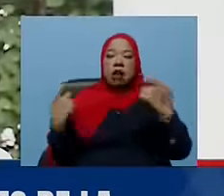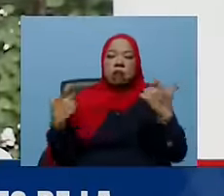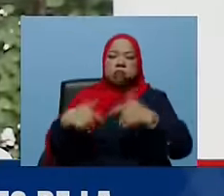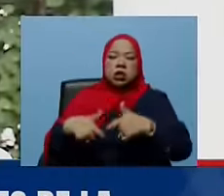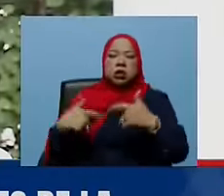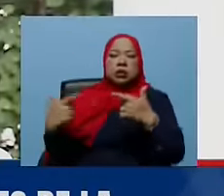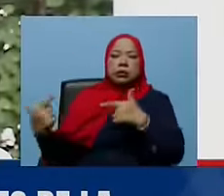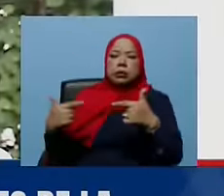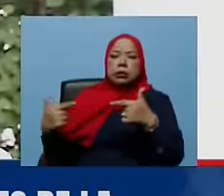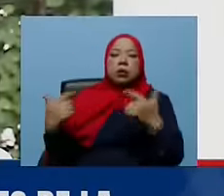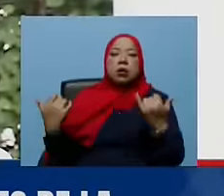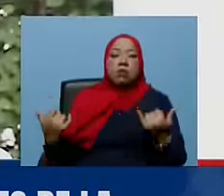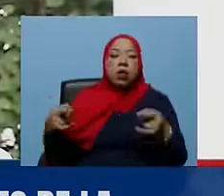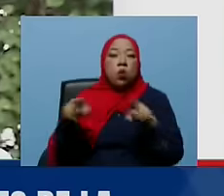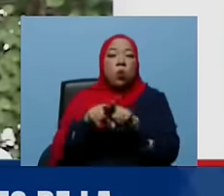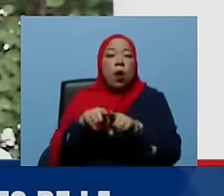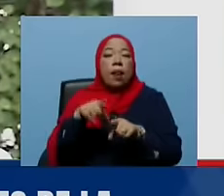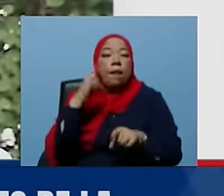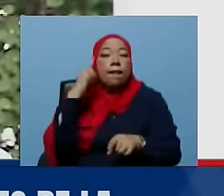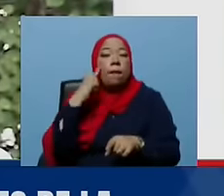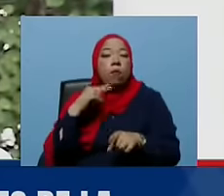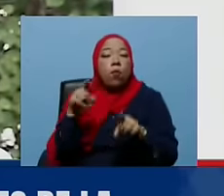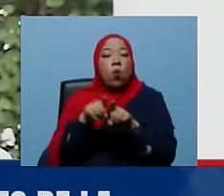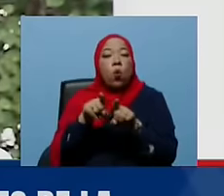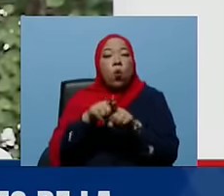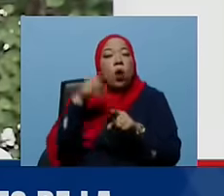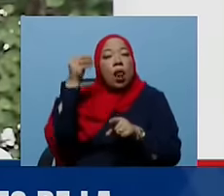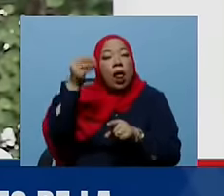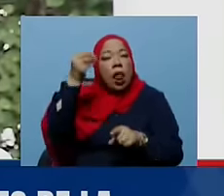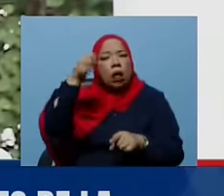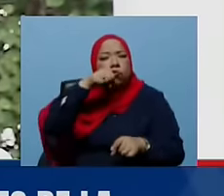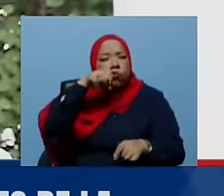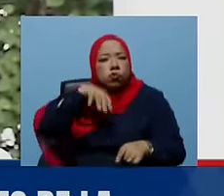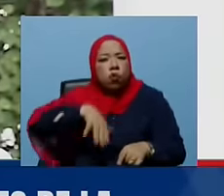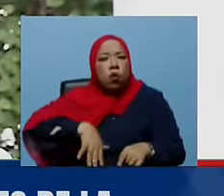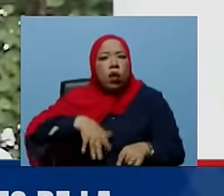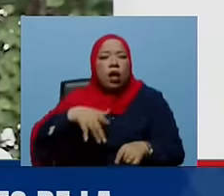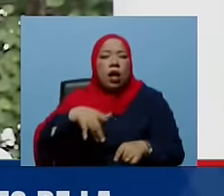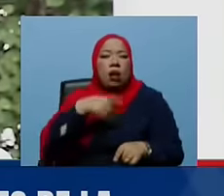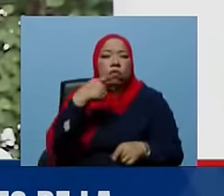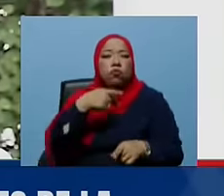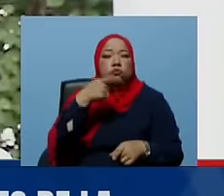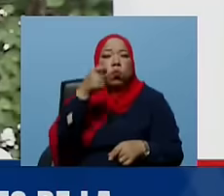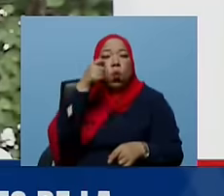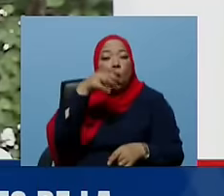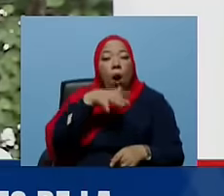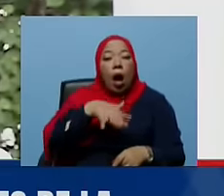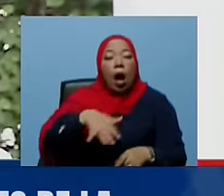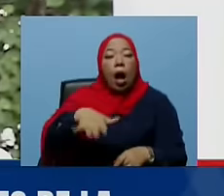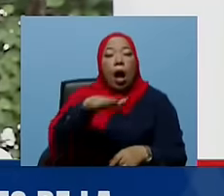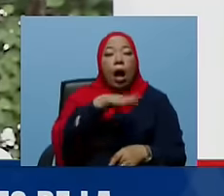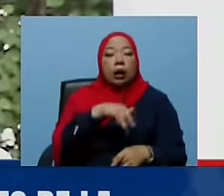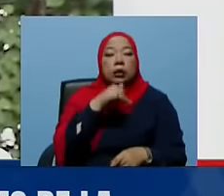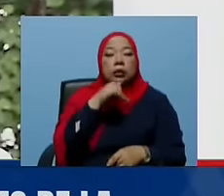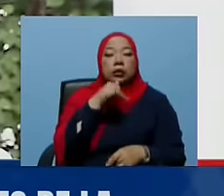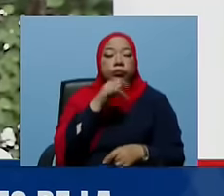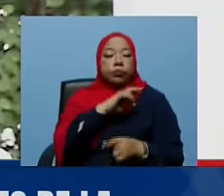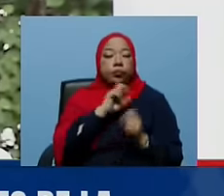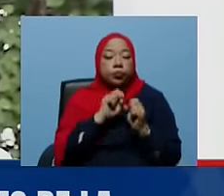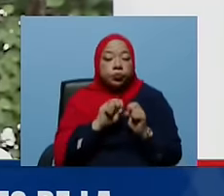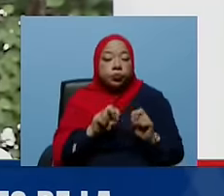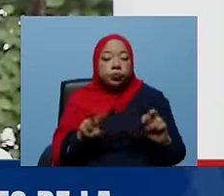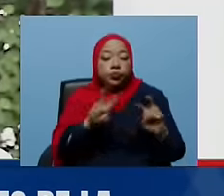Ernesto, se ha visto a veces en la historia a un puñado de